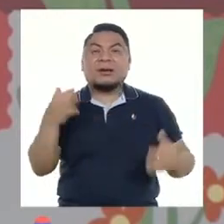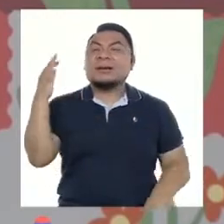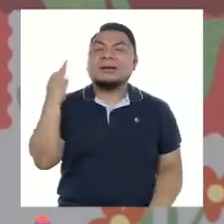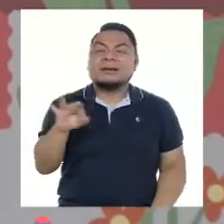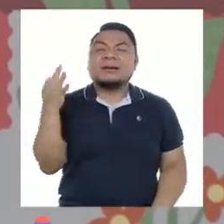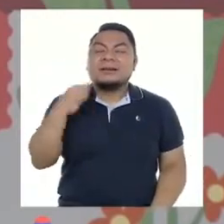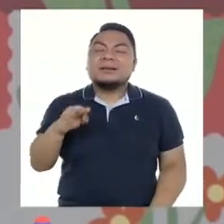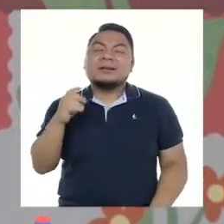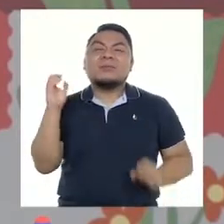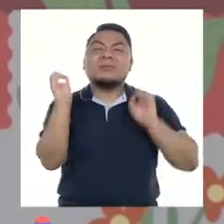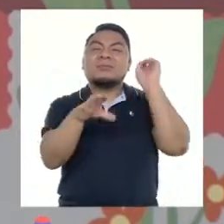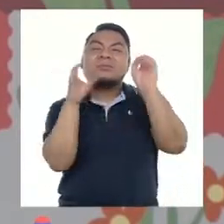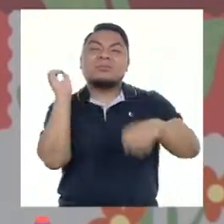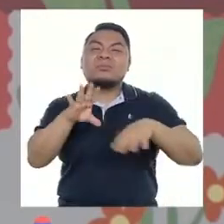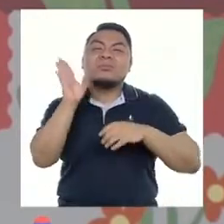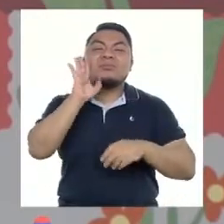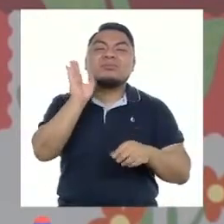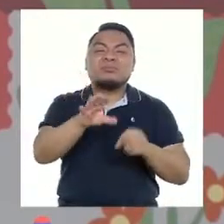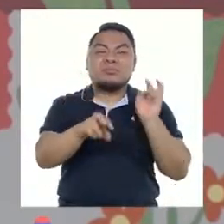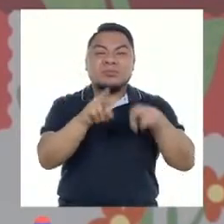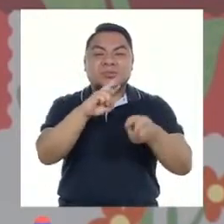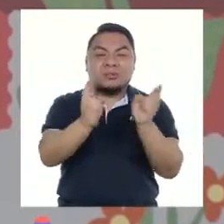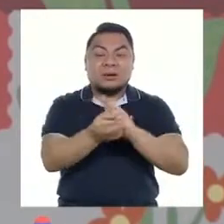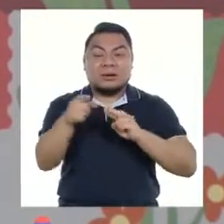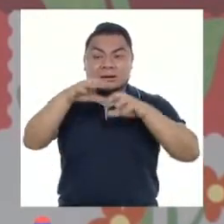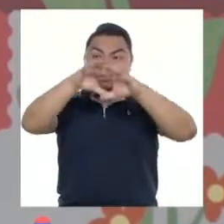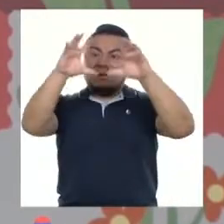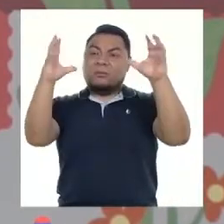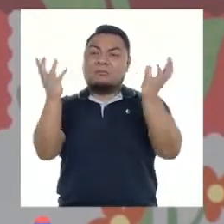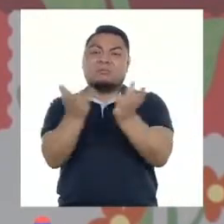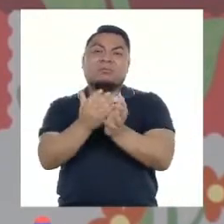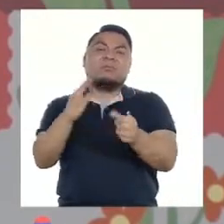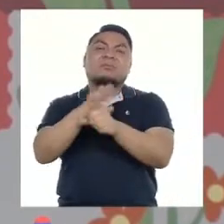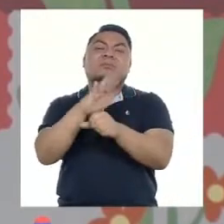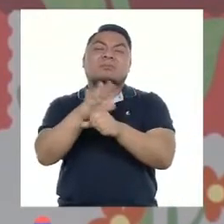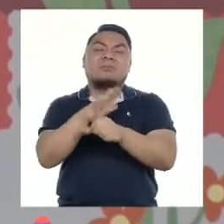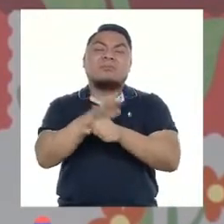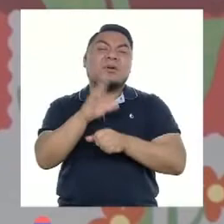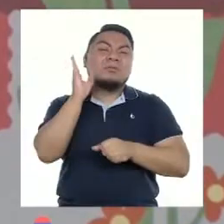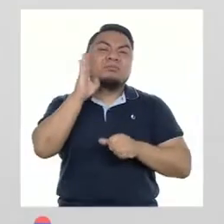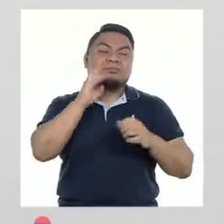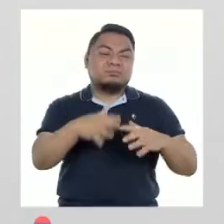botar montones de residuos y el planeta se va a llenar de basura.